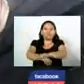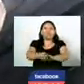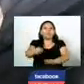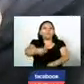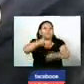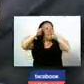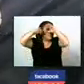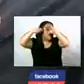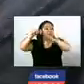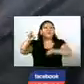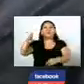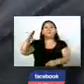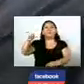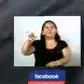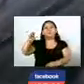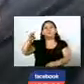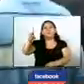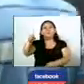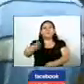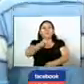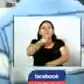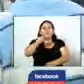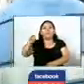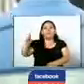ricardo tovar rocío cruz noticiero hechos